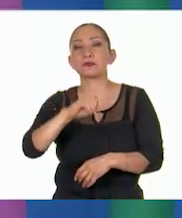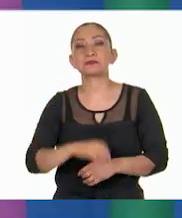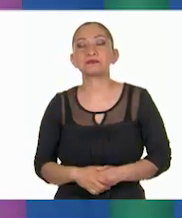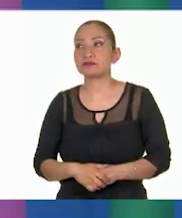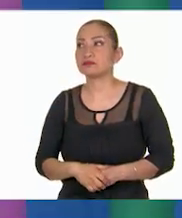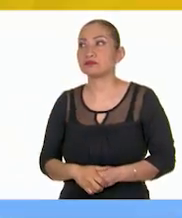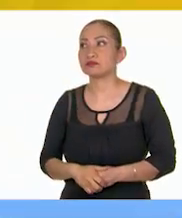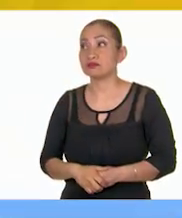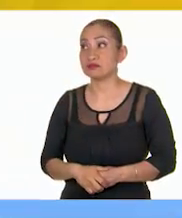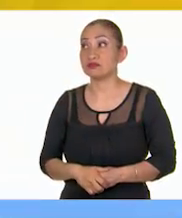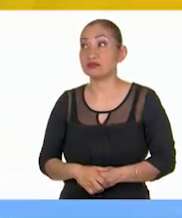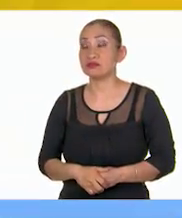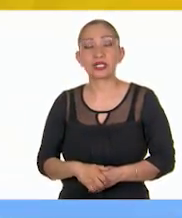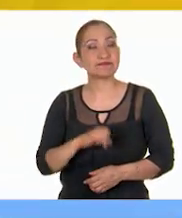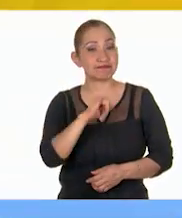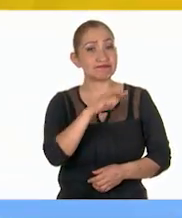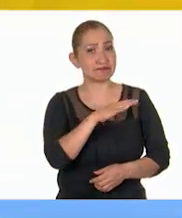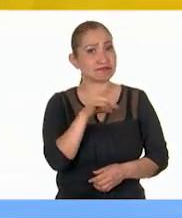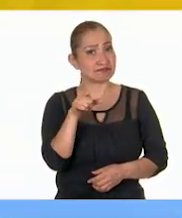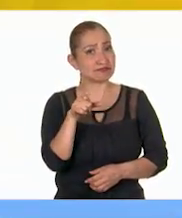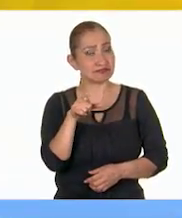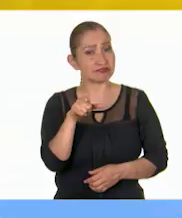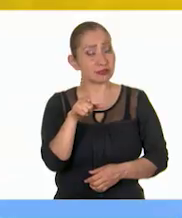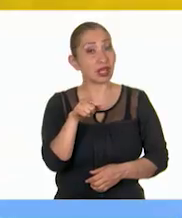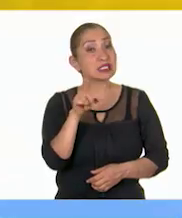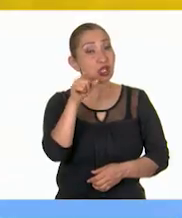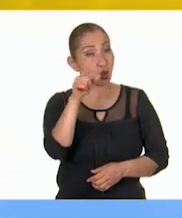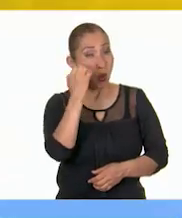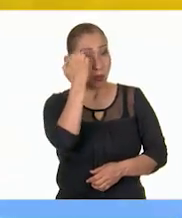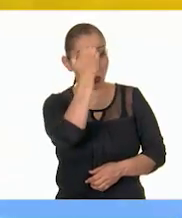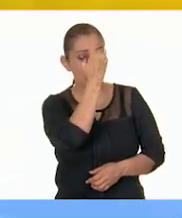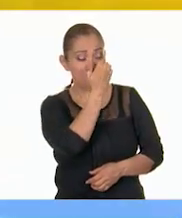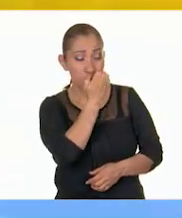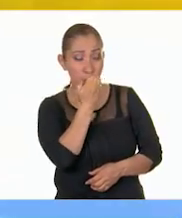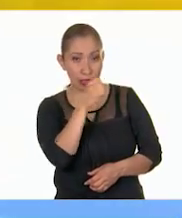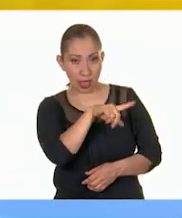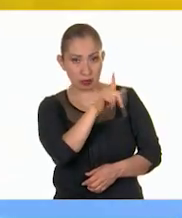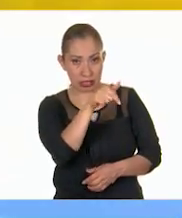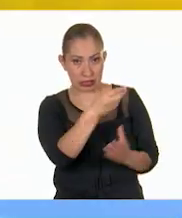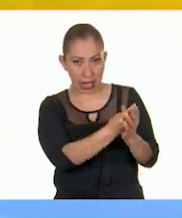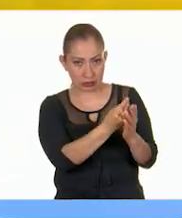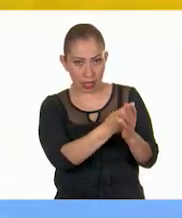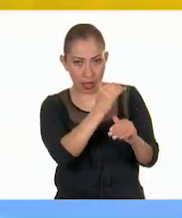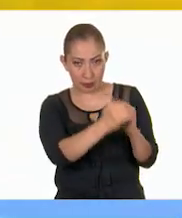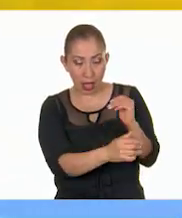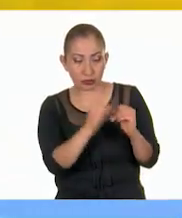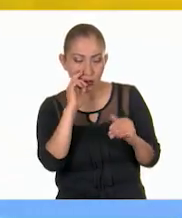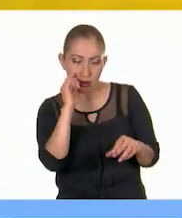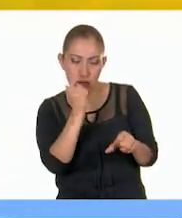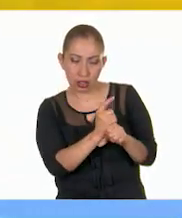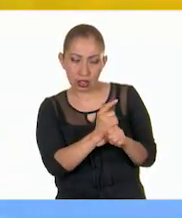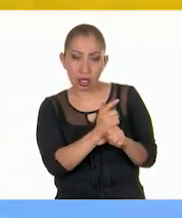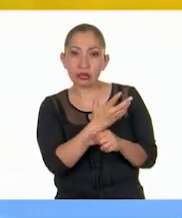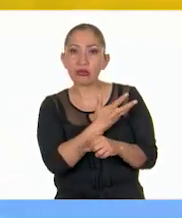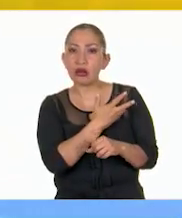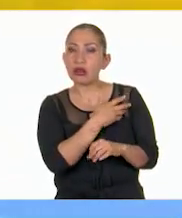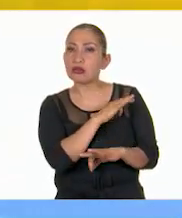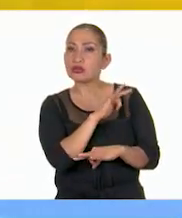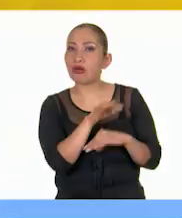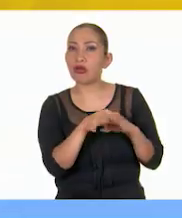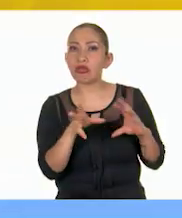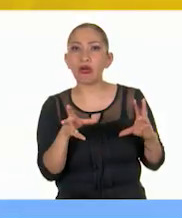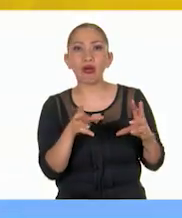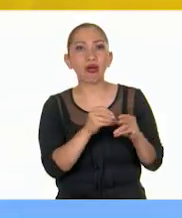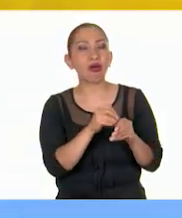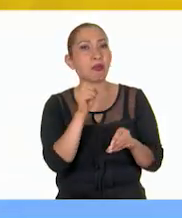¿Sí? Así es, María. De hecho, si lo analizan después de clase, podrán percatarse que cumple, entre